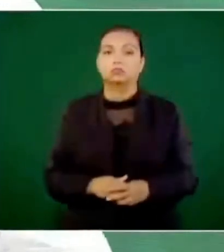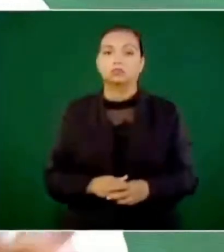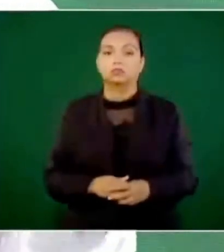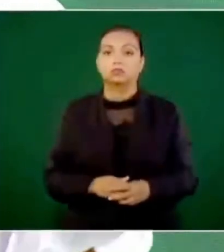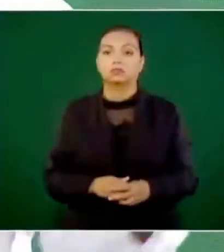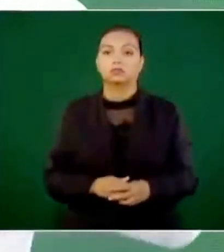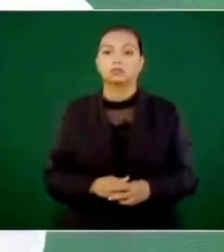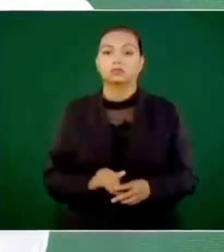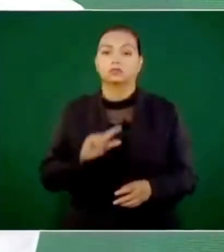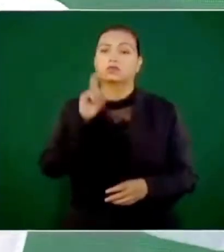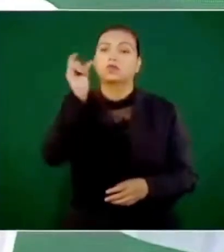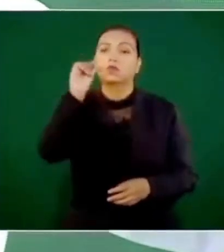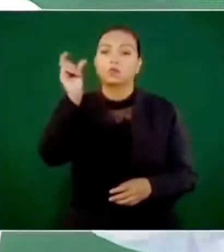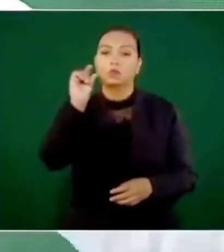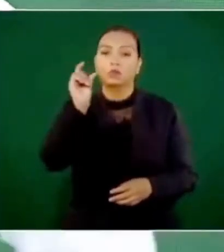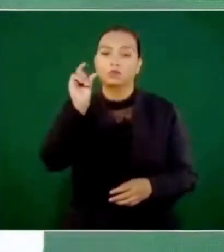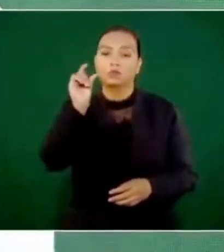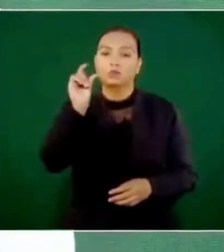Entonces, ¿cuándo